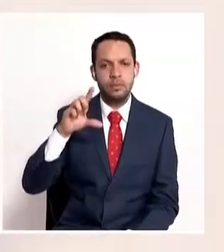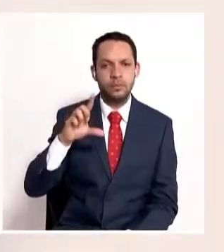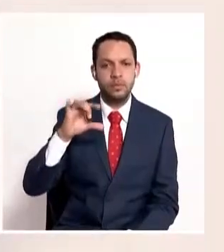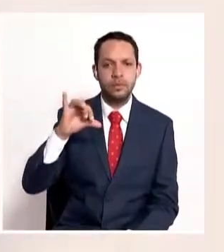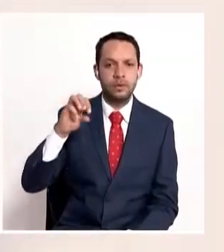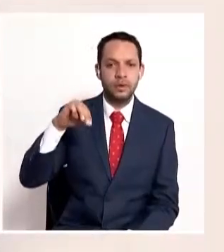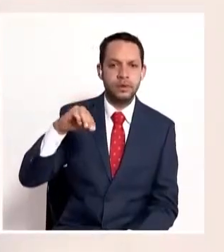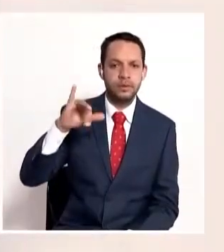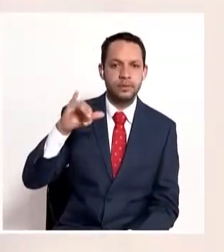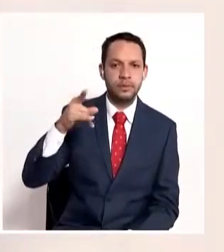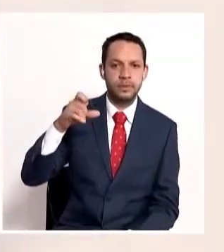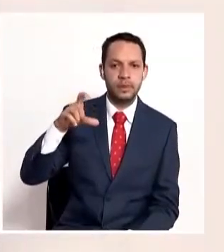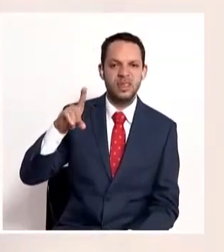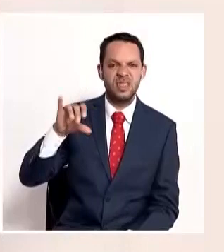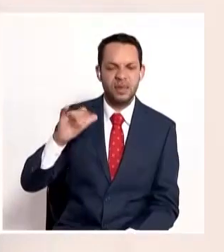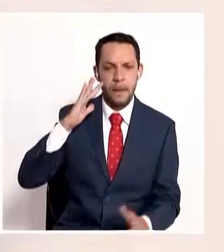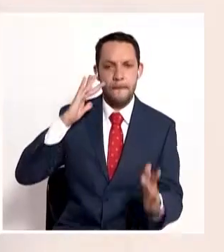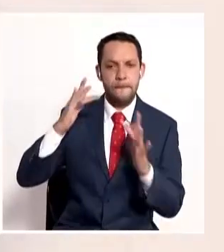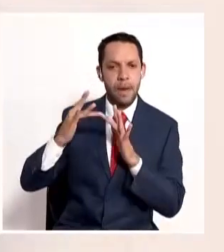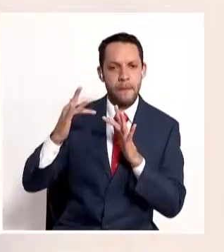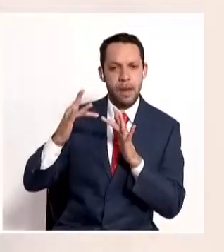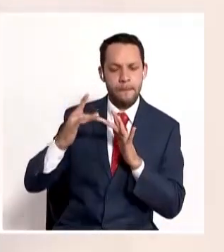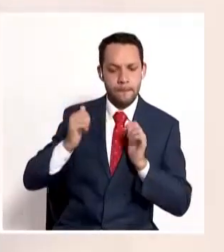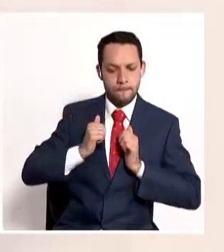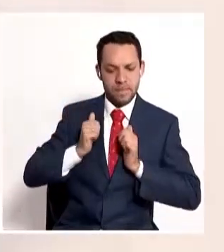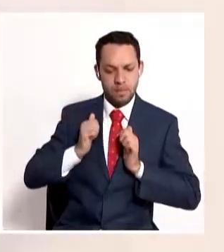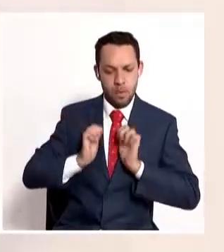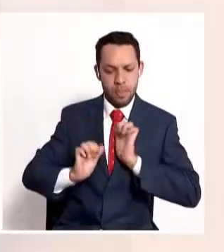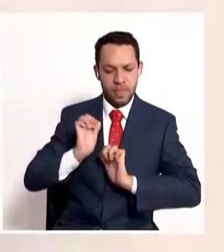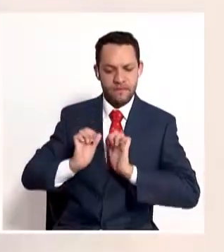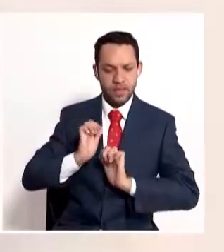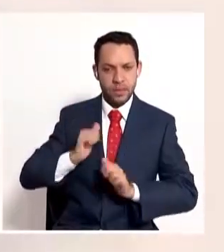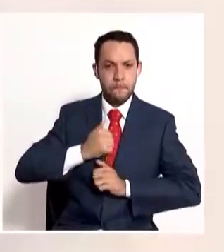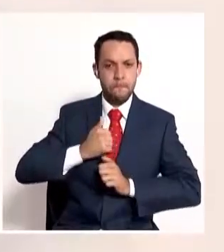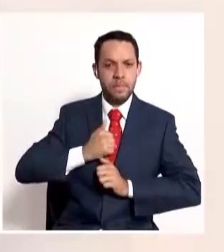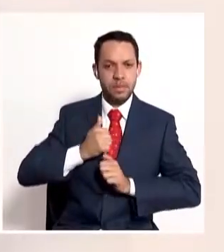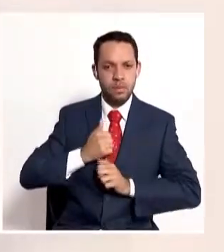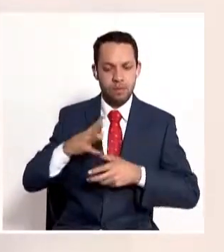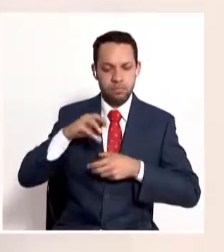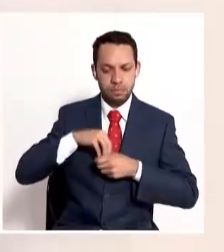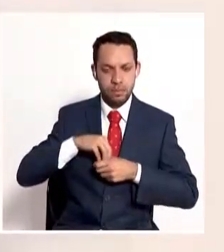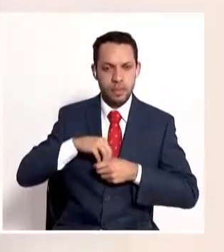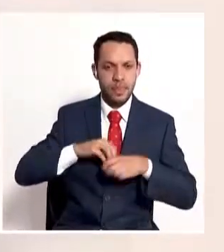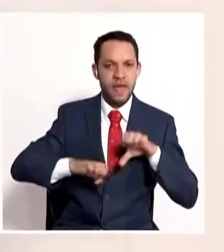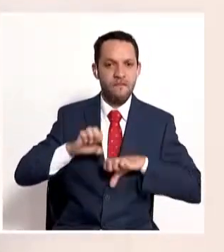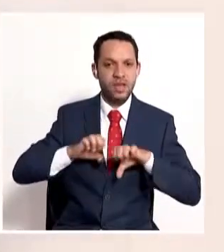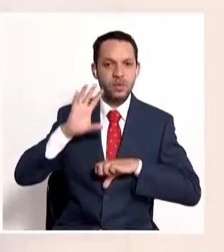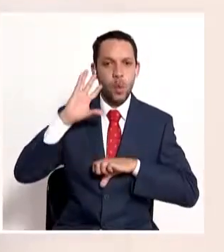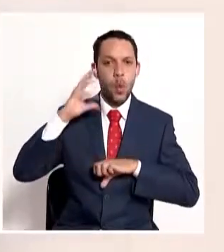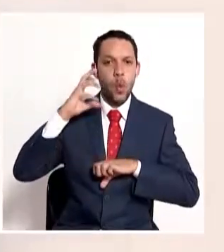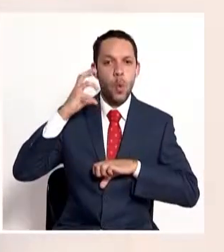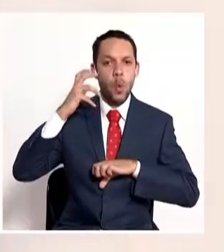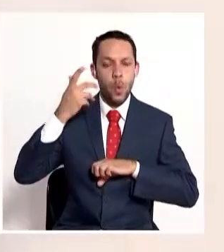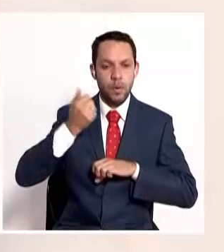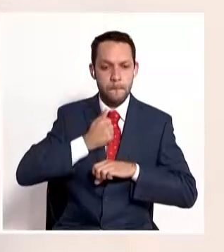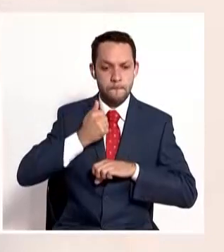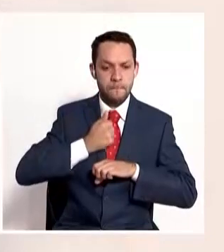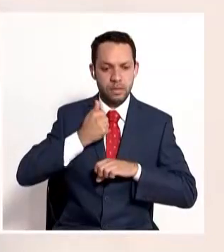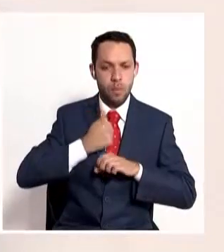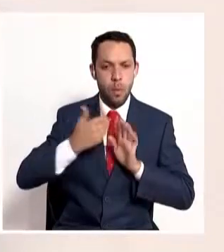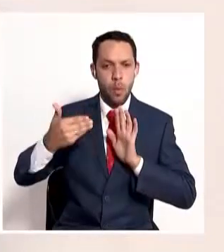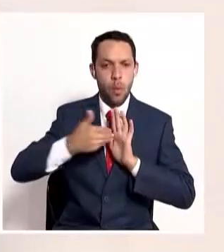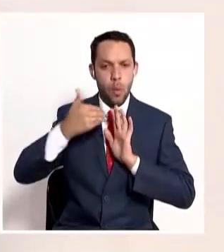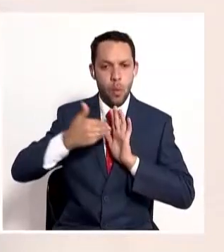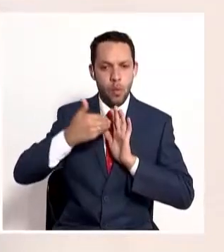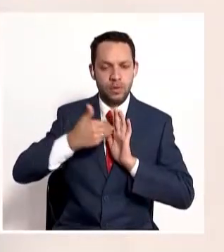una relación autoinmune es decir que tu propio cuerpo las propias defensas comienzan a atacar digamos así